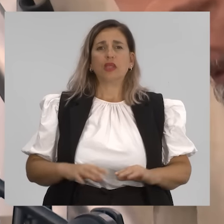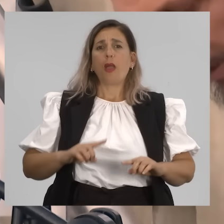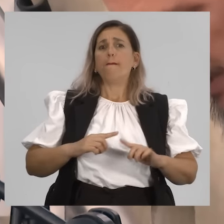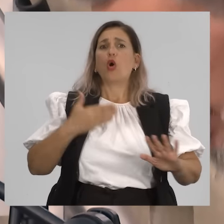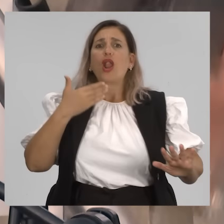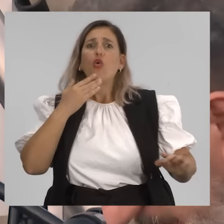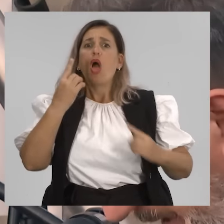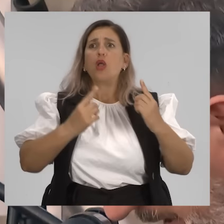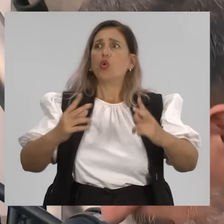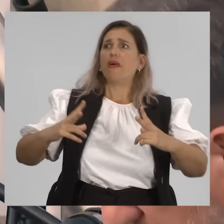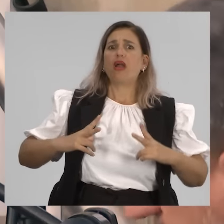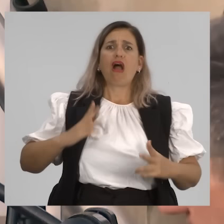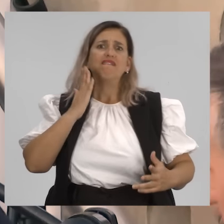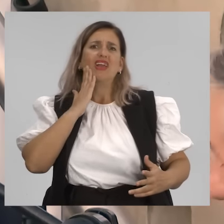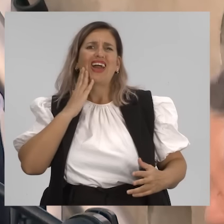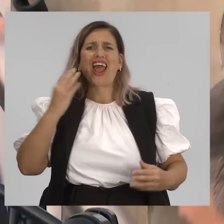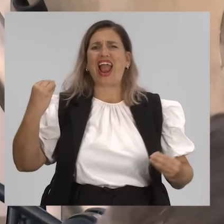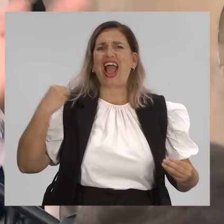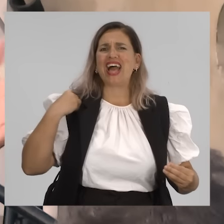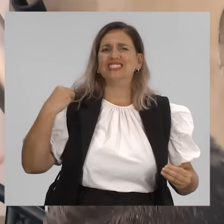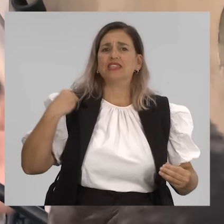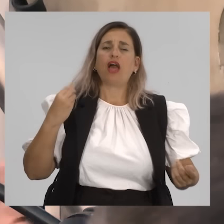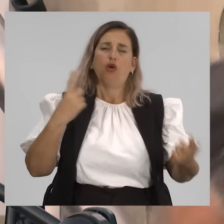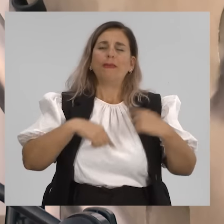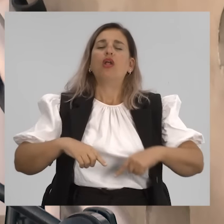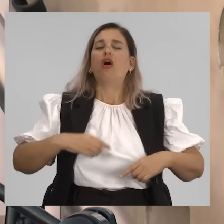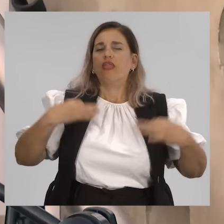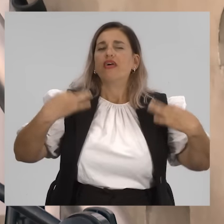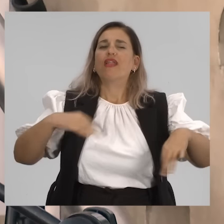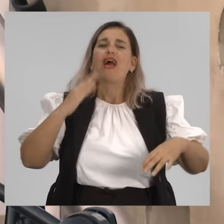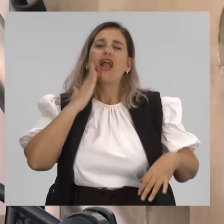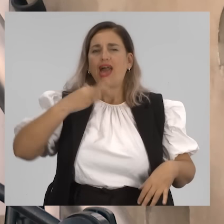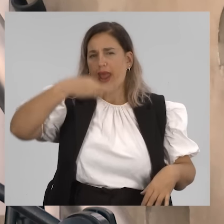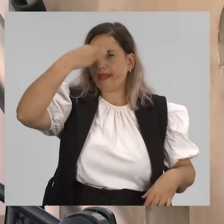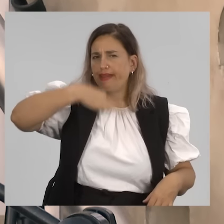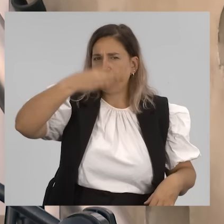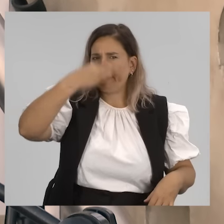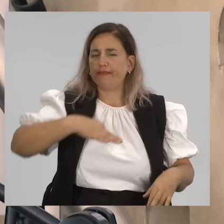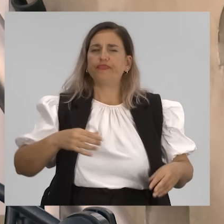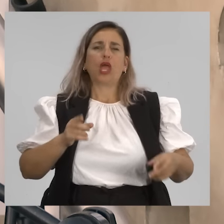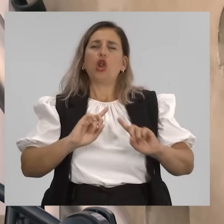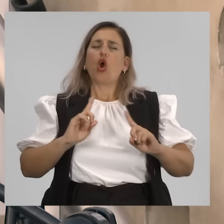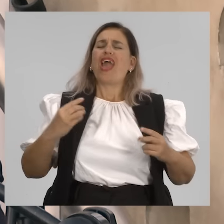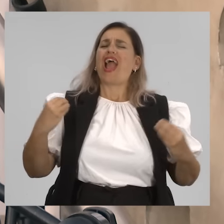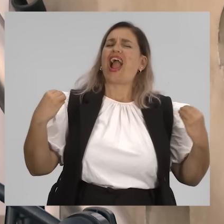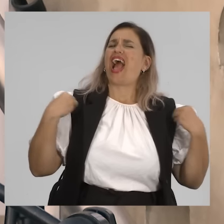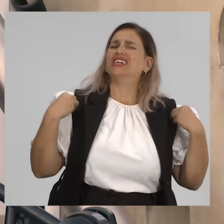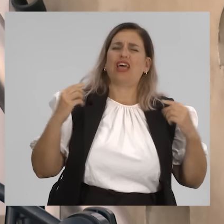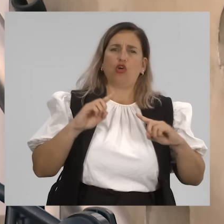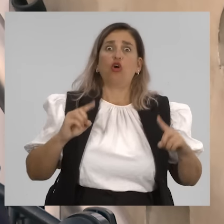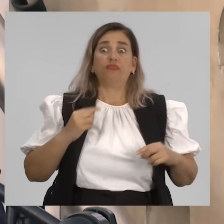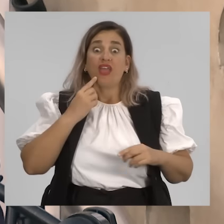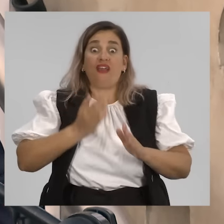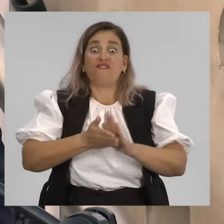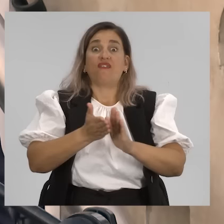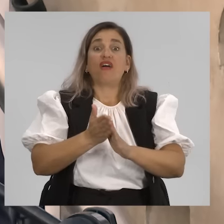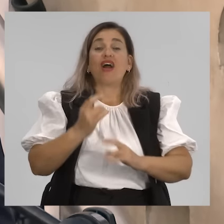Por la duda, porque un par me dijeron, tenés cara cansado, en realidad tengo cara engripado. No es cansado, al revés.